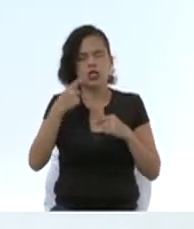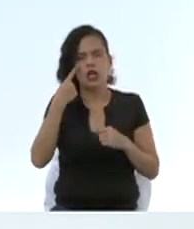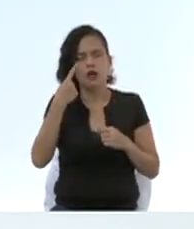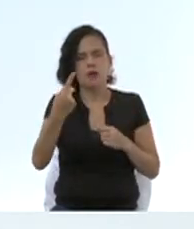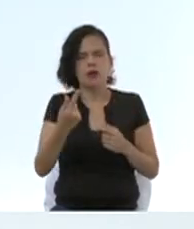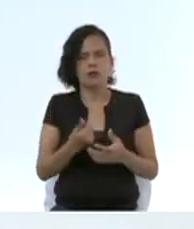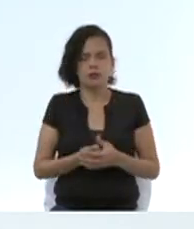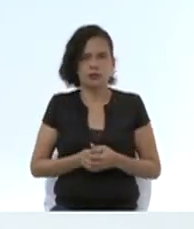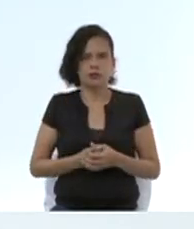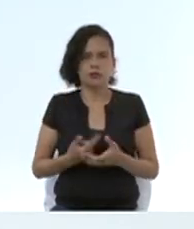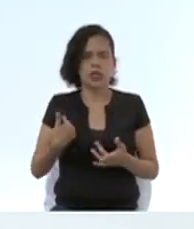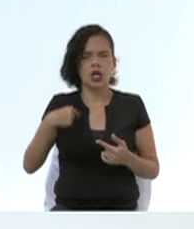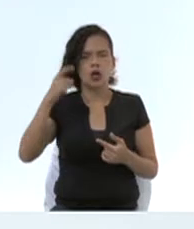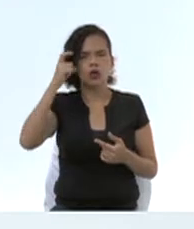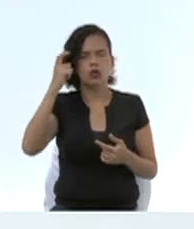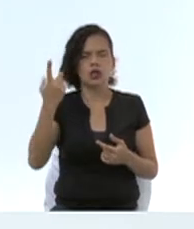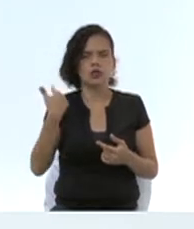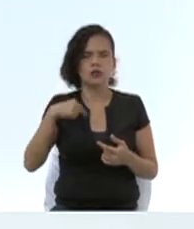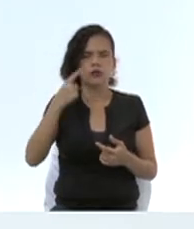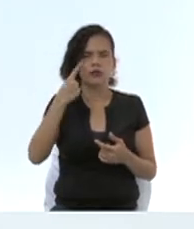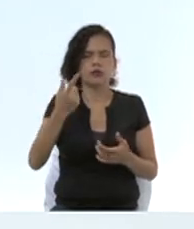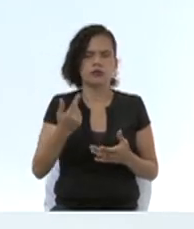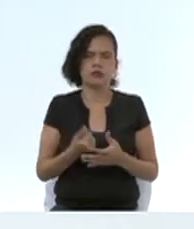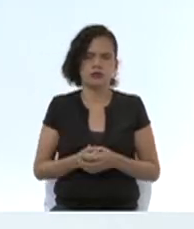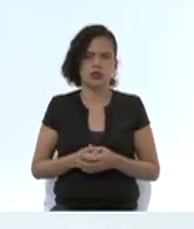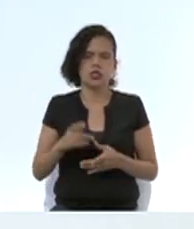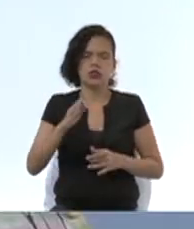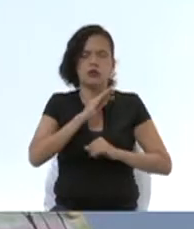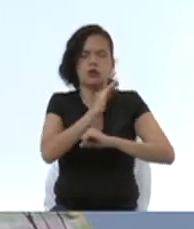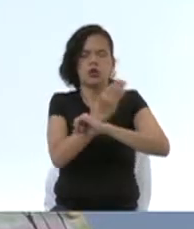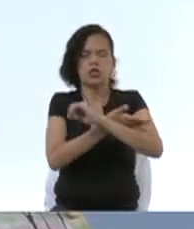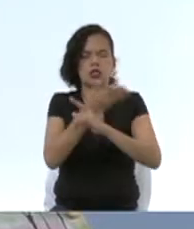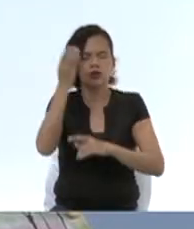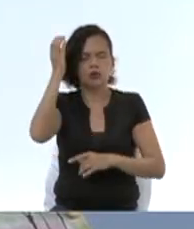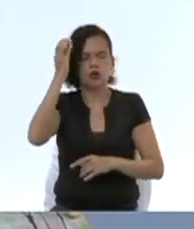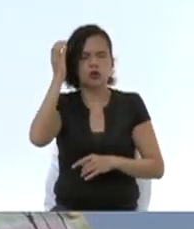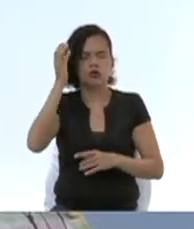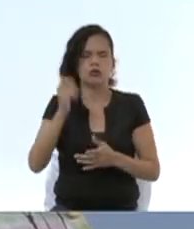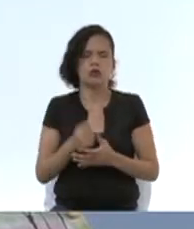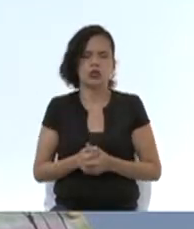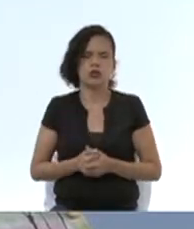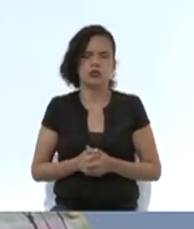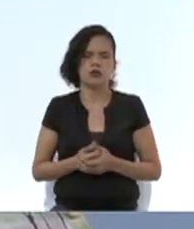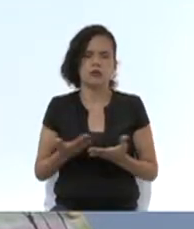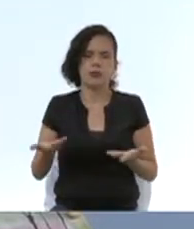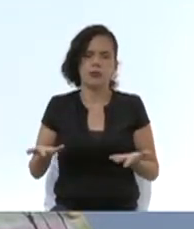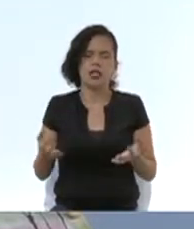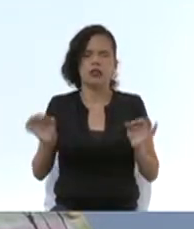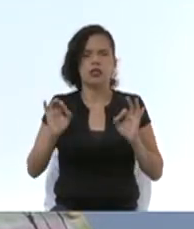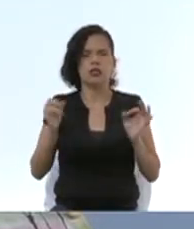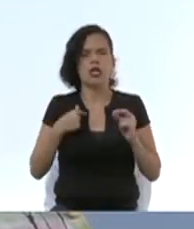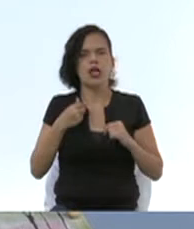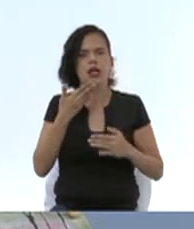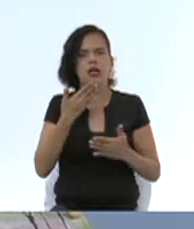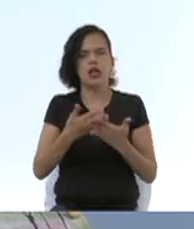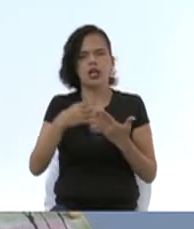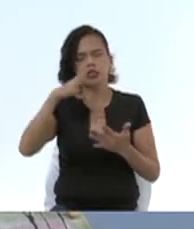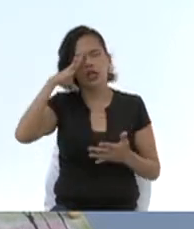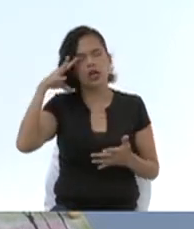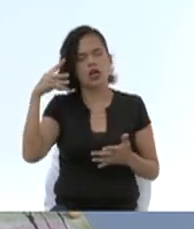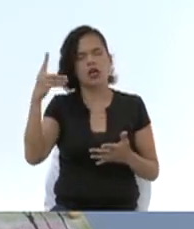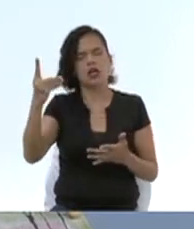apreciar en los días que corresponden, ¿verdad que sí? Y así reforzamos conocimiento. Bueno, está más decirles, darle gracias a Dios por